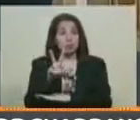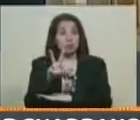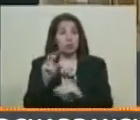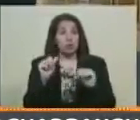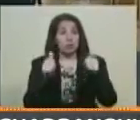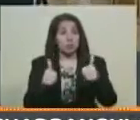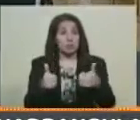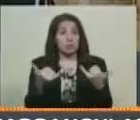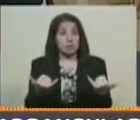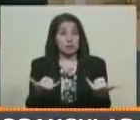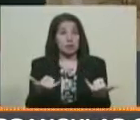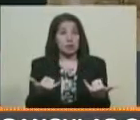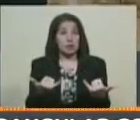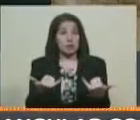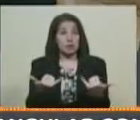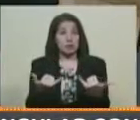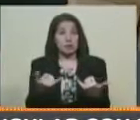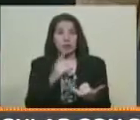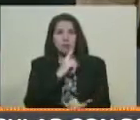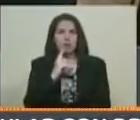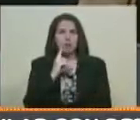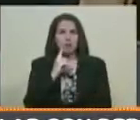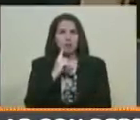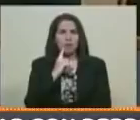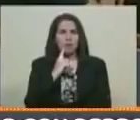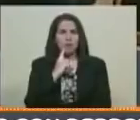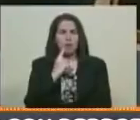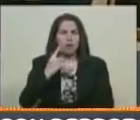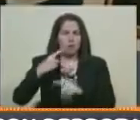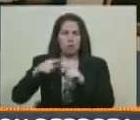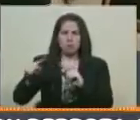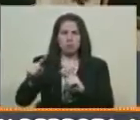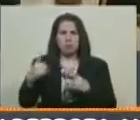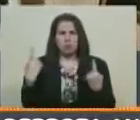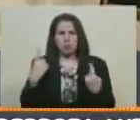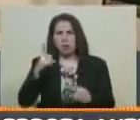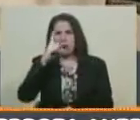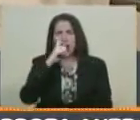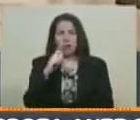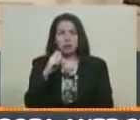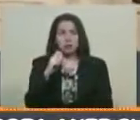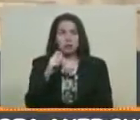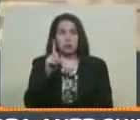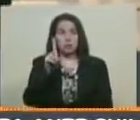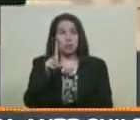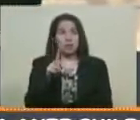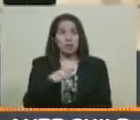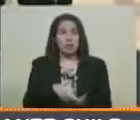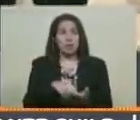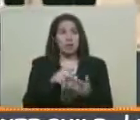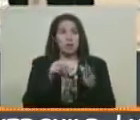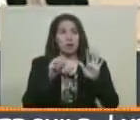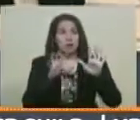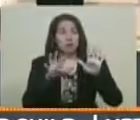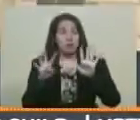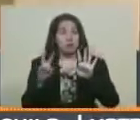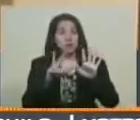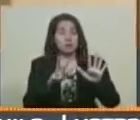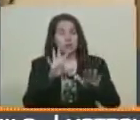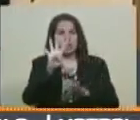denominación del nombre Parabasi, posteriormente en el año 1997, es decir, 4 años